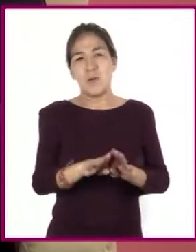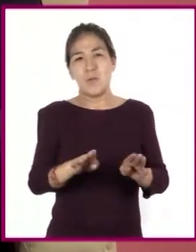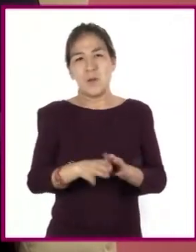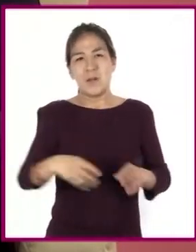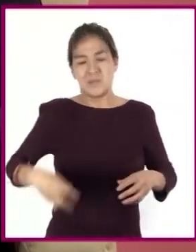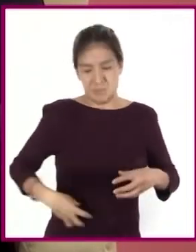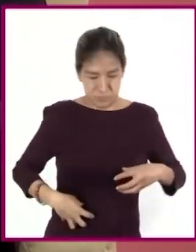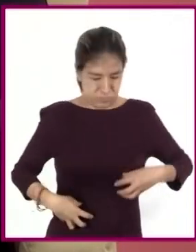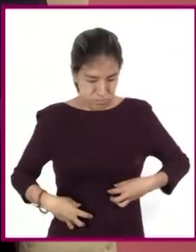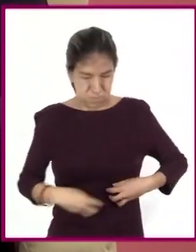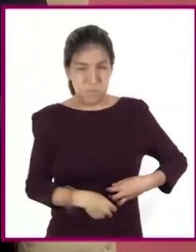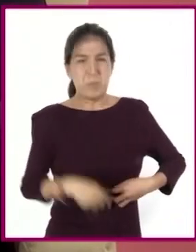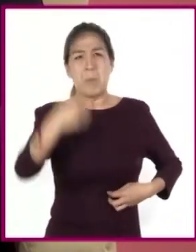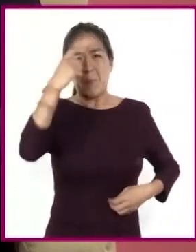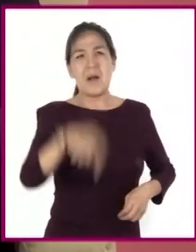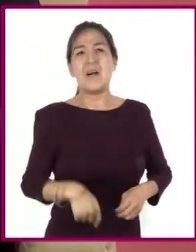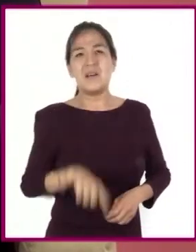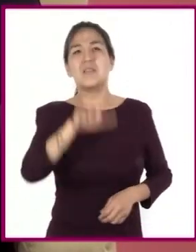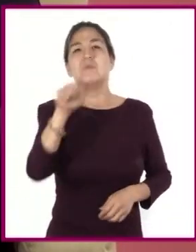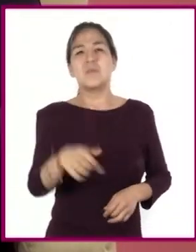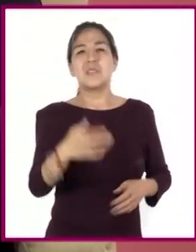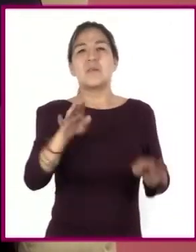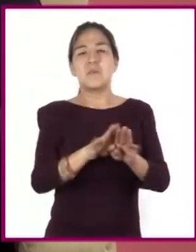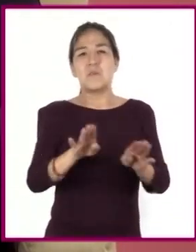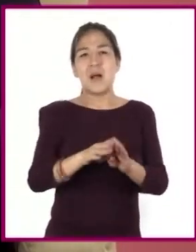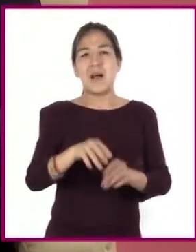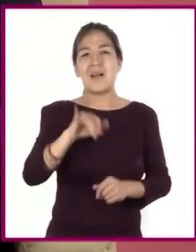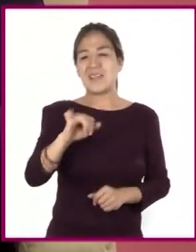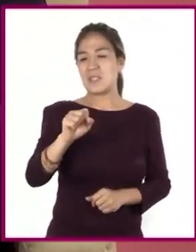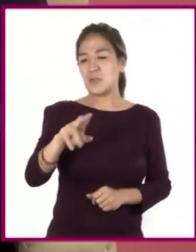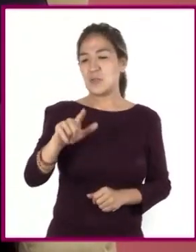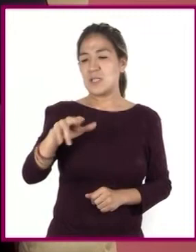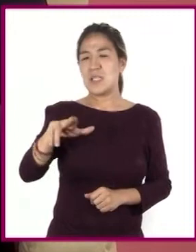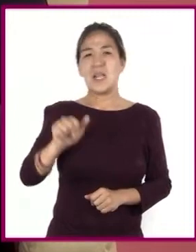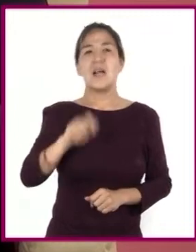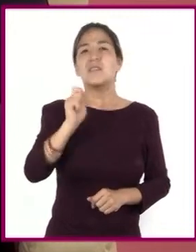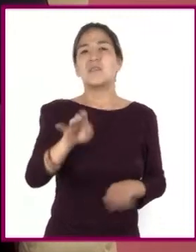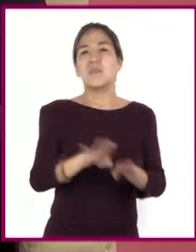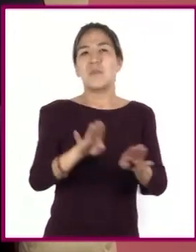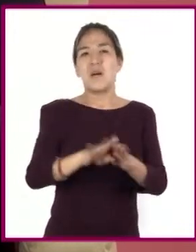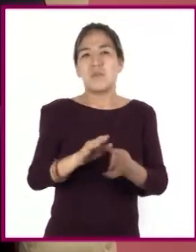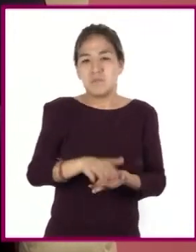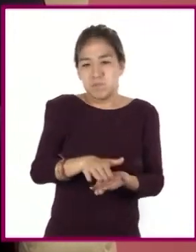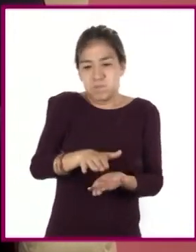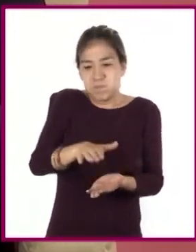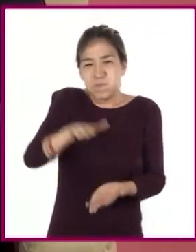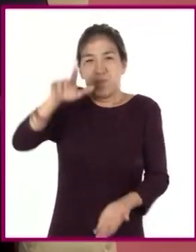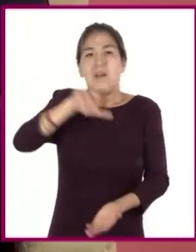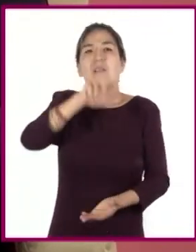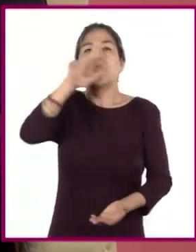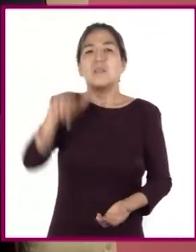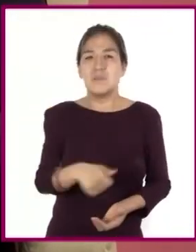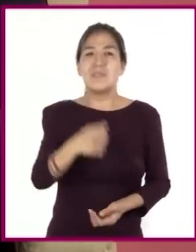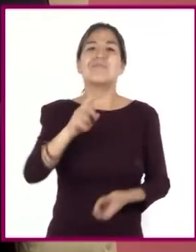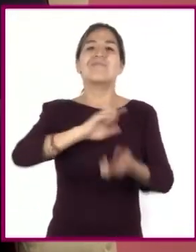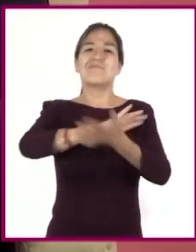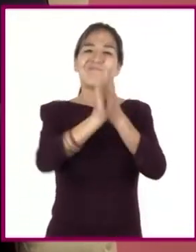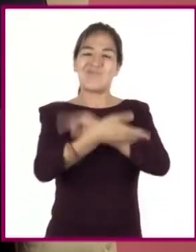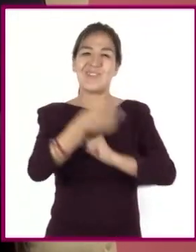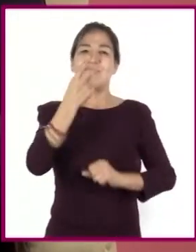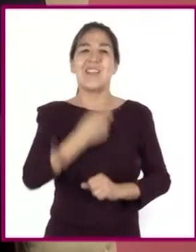esto predispone a generar resistencia a la insulina y diabetes. Entonces, tampoco es conveniente